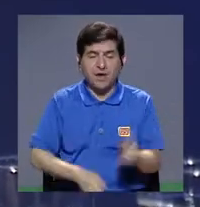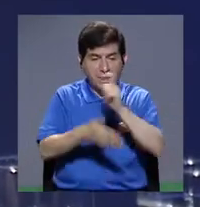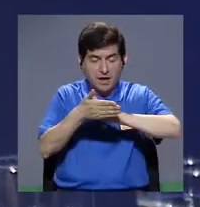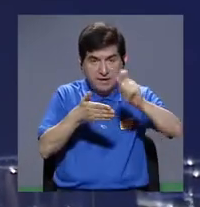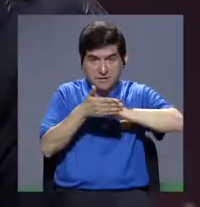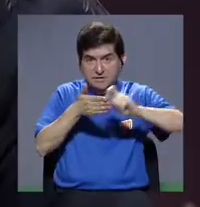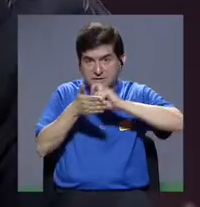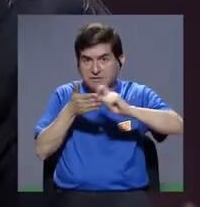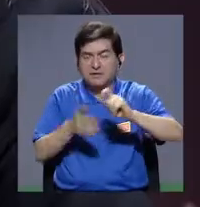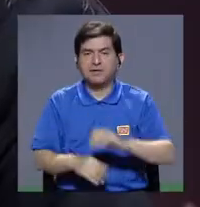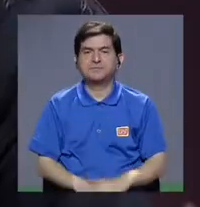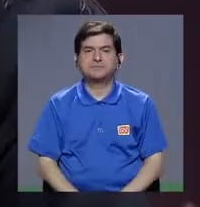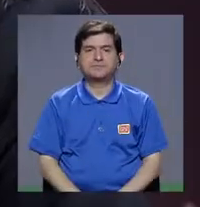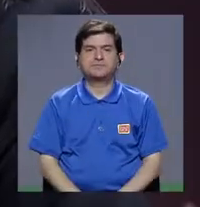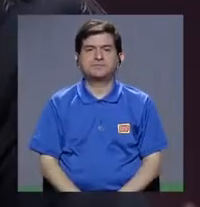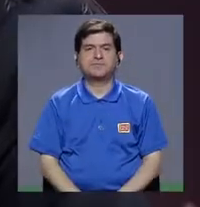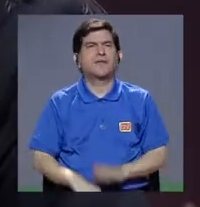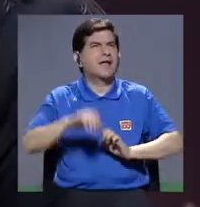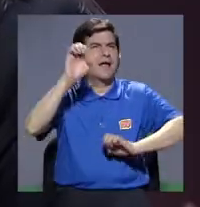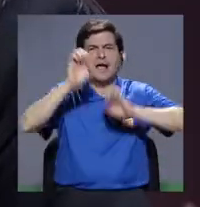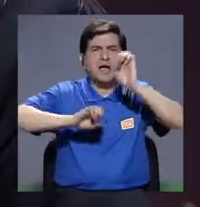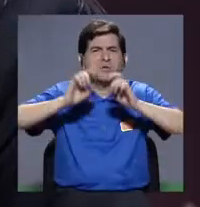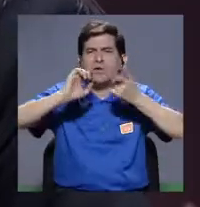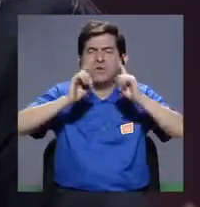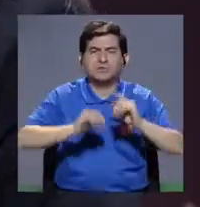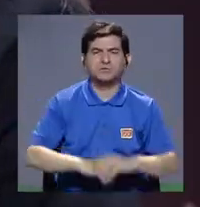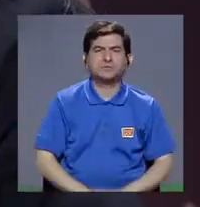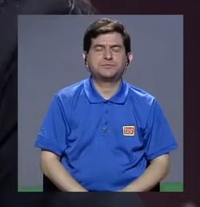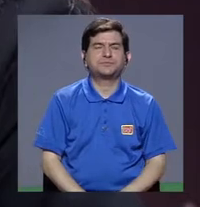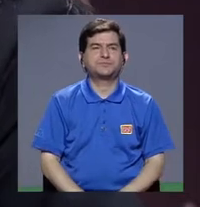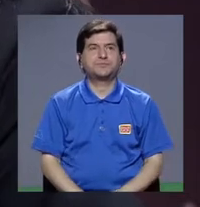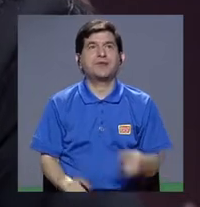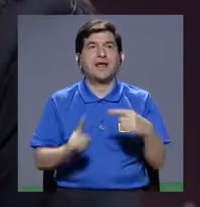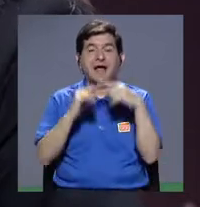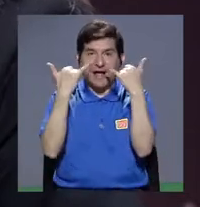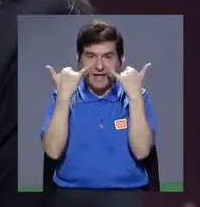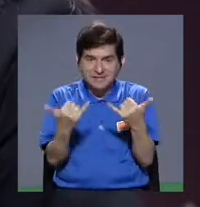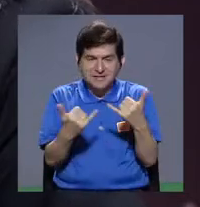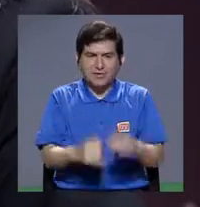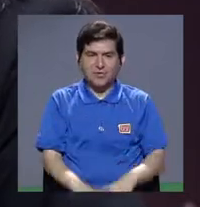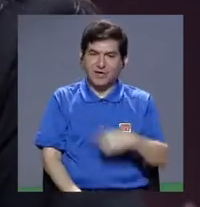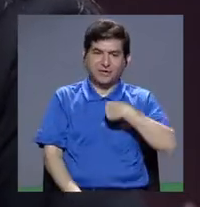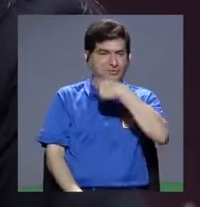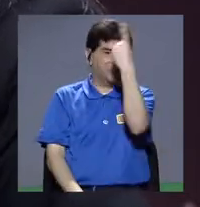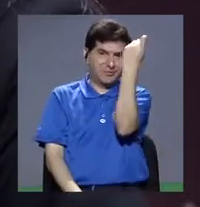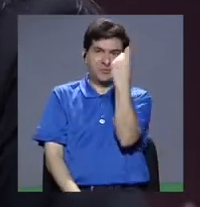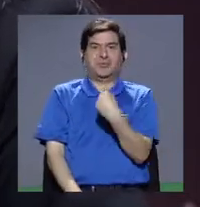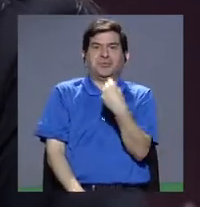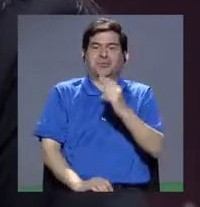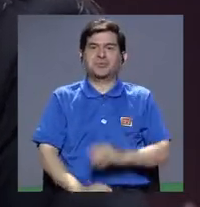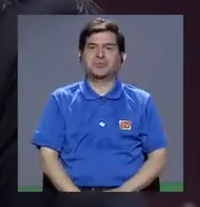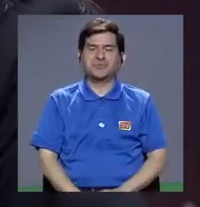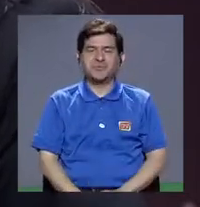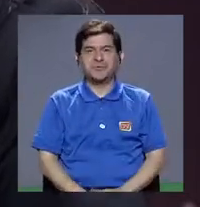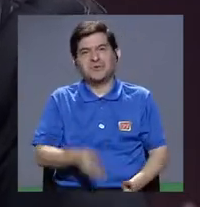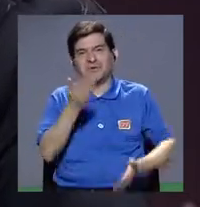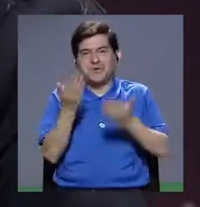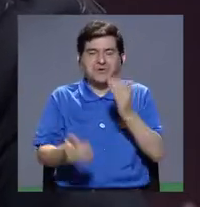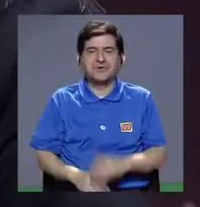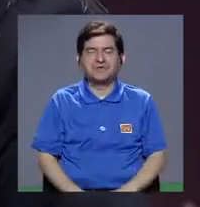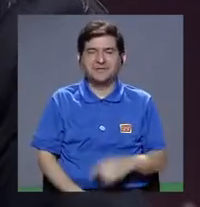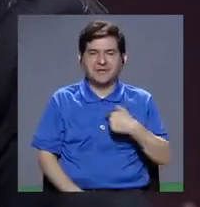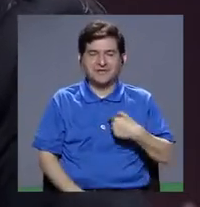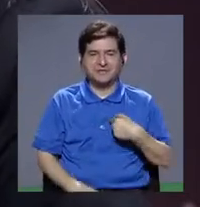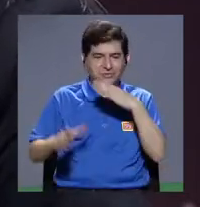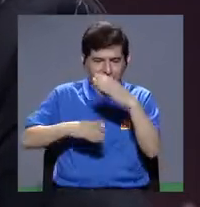escritura que evaluación hacés bueno hasta ahora me empiezo a preguntar eso puede tener que ser como un aniversario